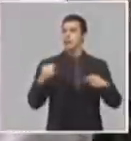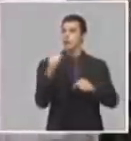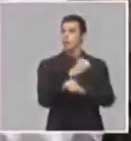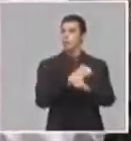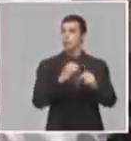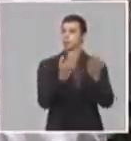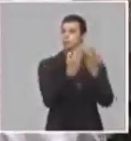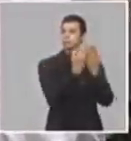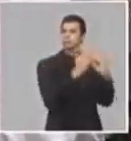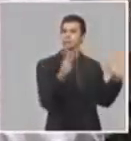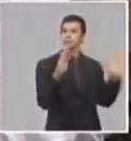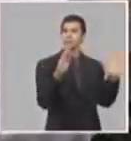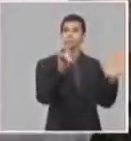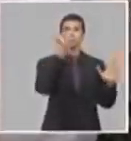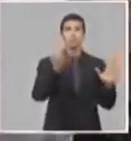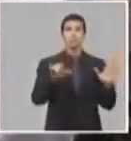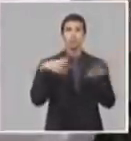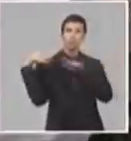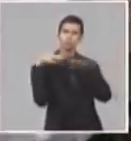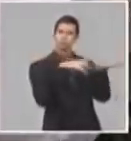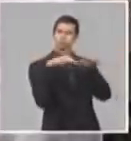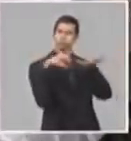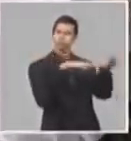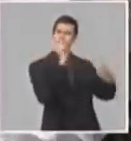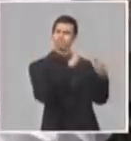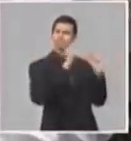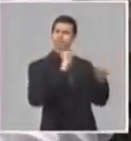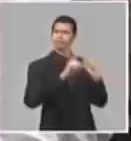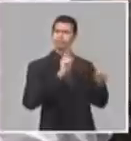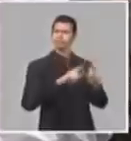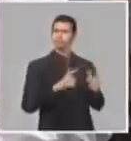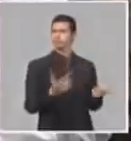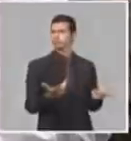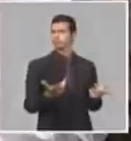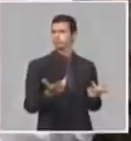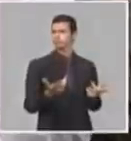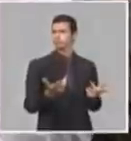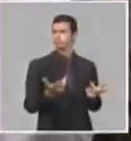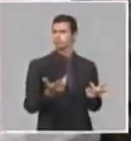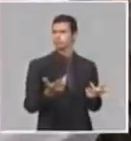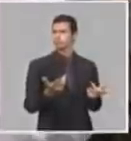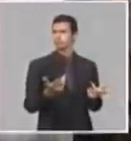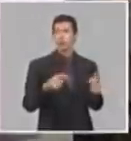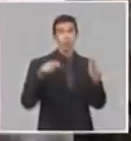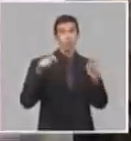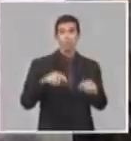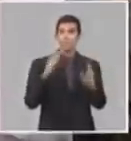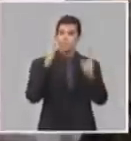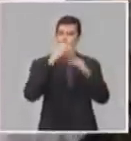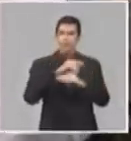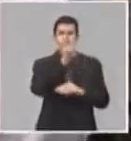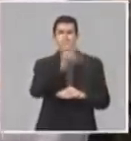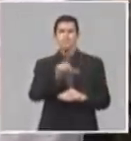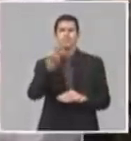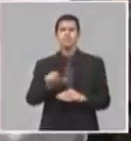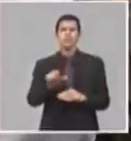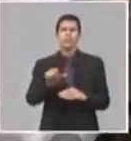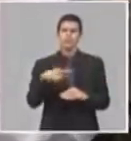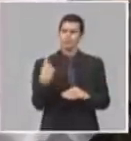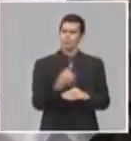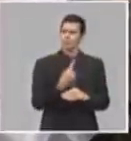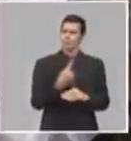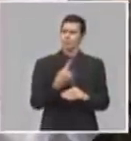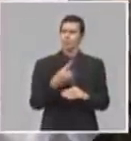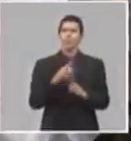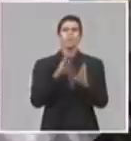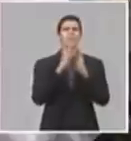adquiere producto en divisas, y hoy el nivel de oferta es cero. O sea, es cero, sencillamente nosotros no podemos coger recursos de